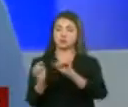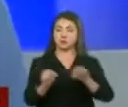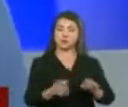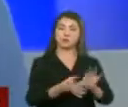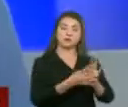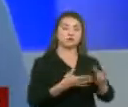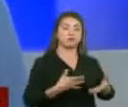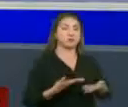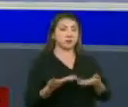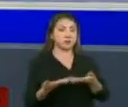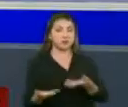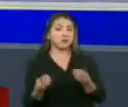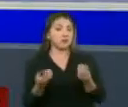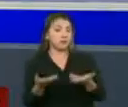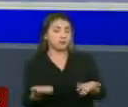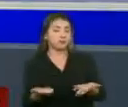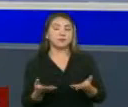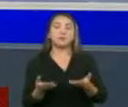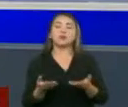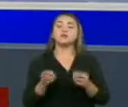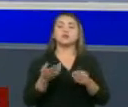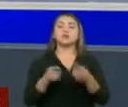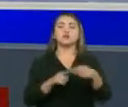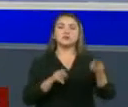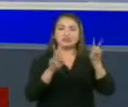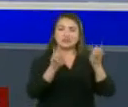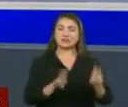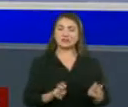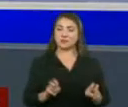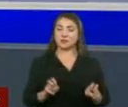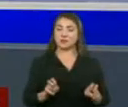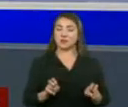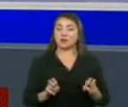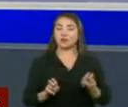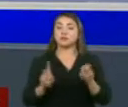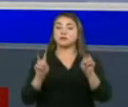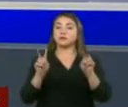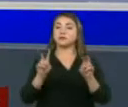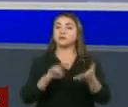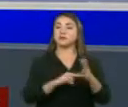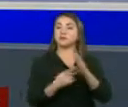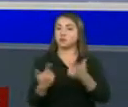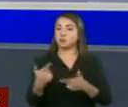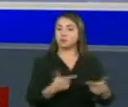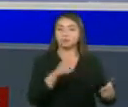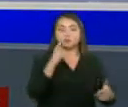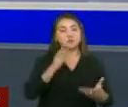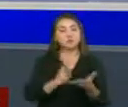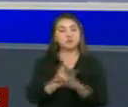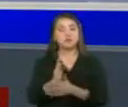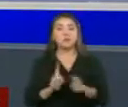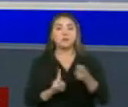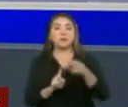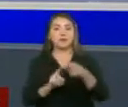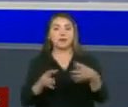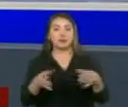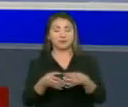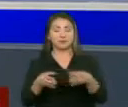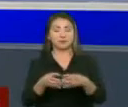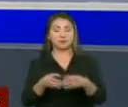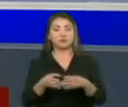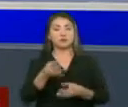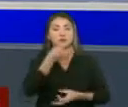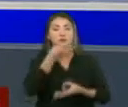por la invitación. Bueno, por supuesto que hay muchos temas que tienen que ver con la contingencia política que vamos a revisar, pero partamos por el partido.